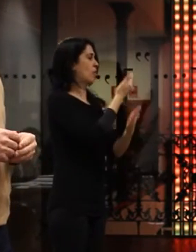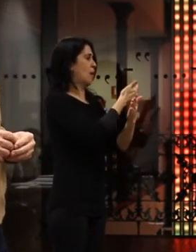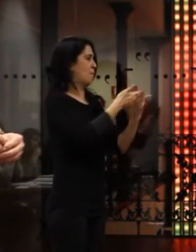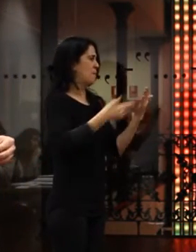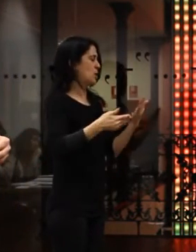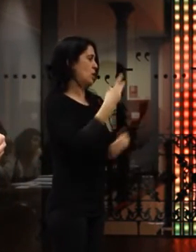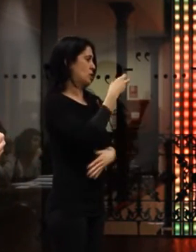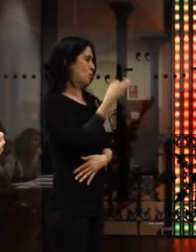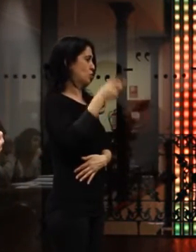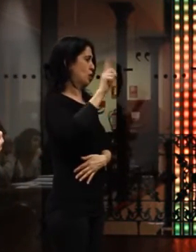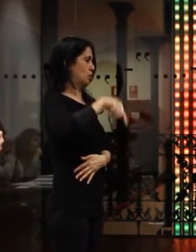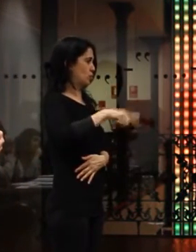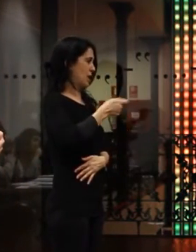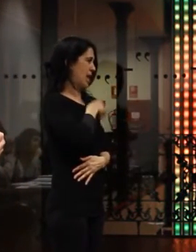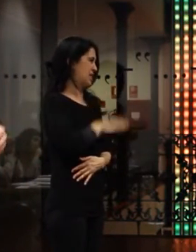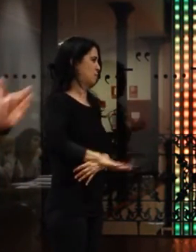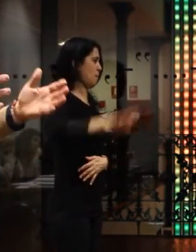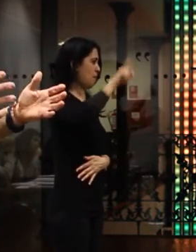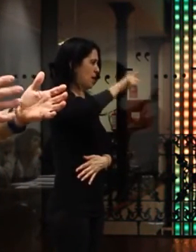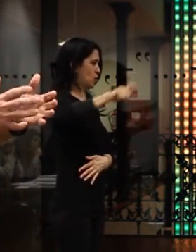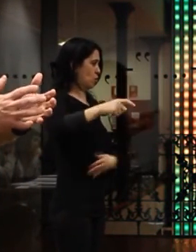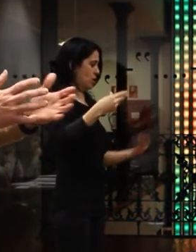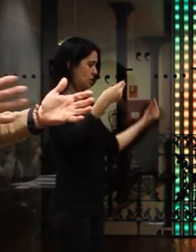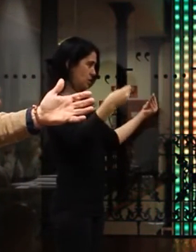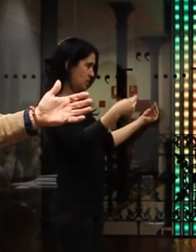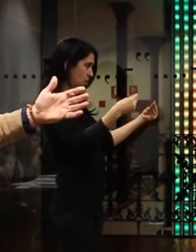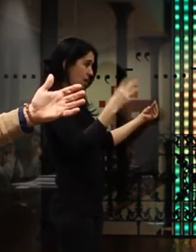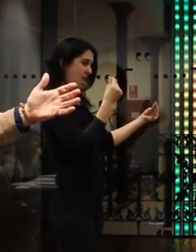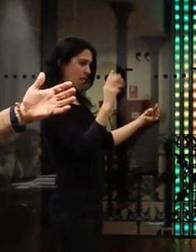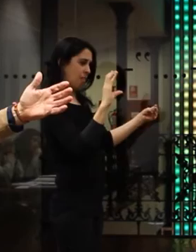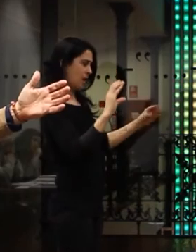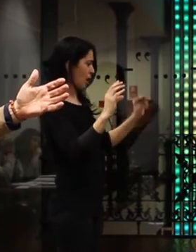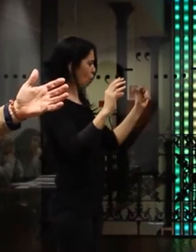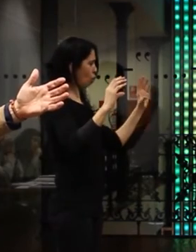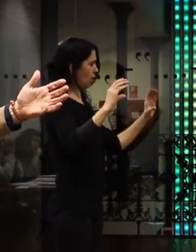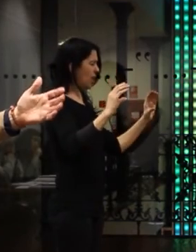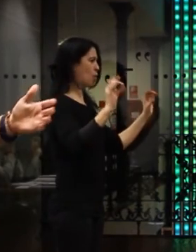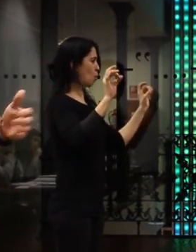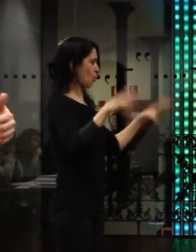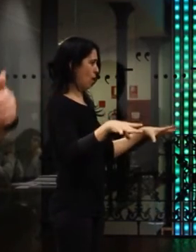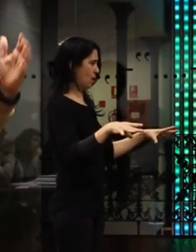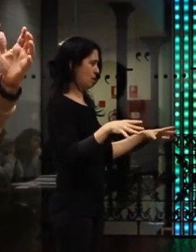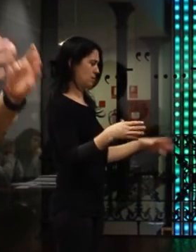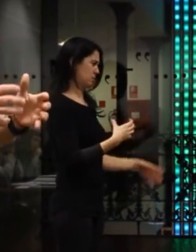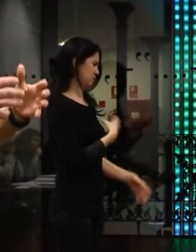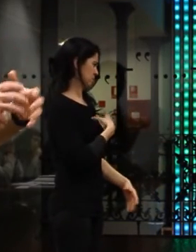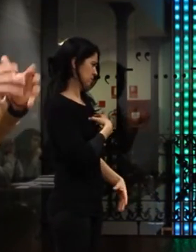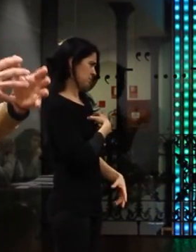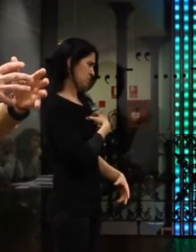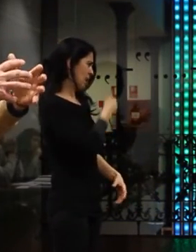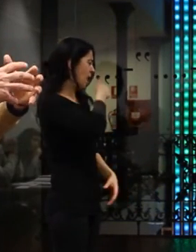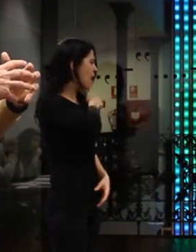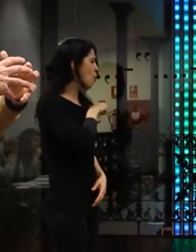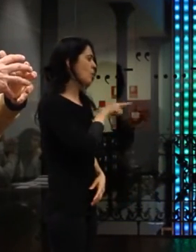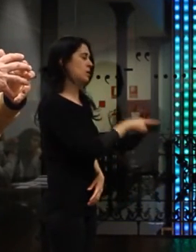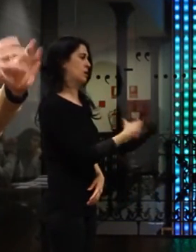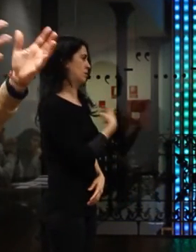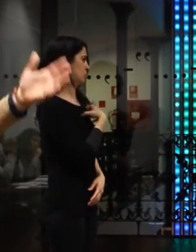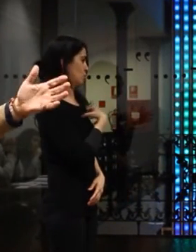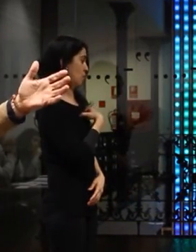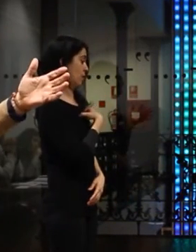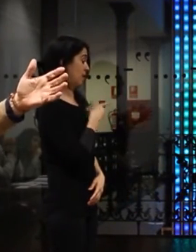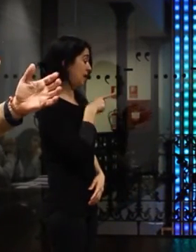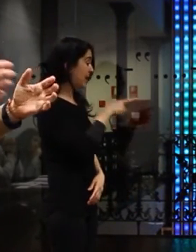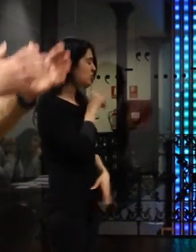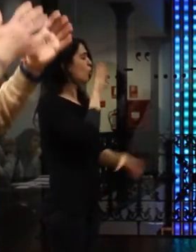14.200.000 españoles. Esto no es soportable. Y esto forma parte de un